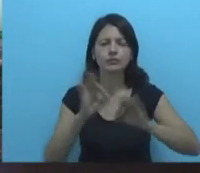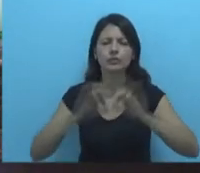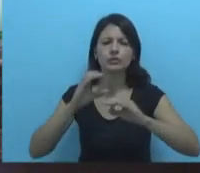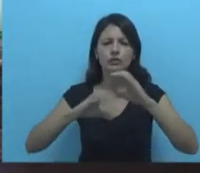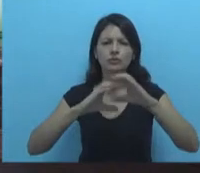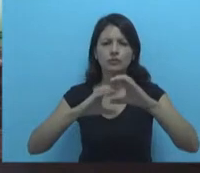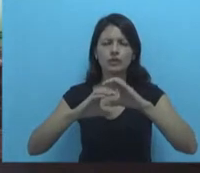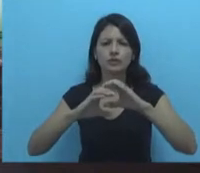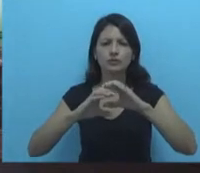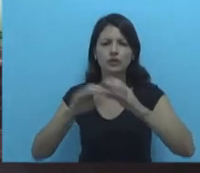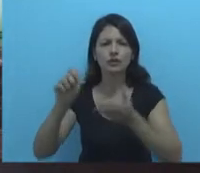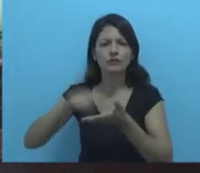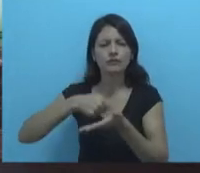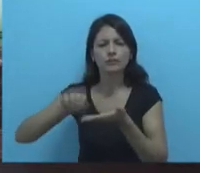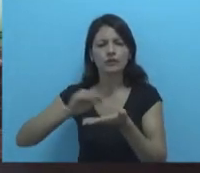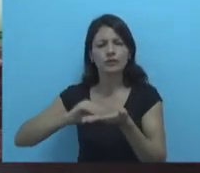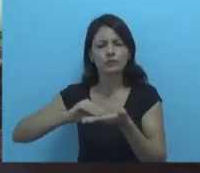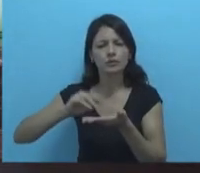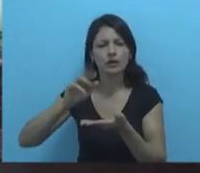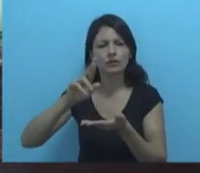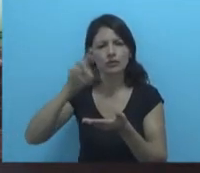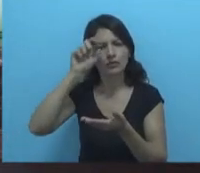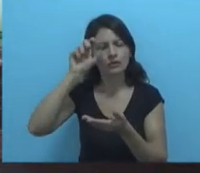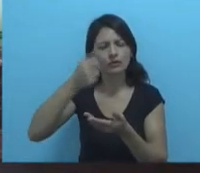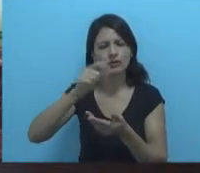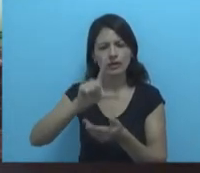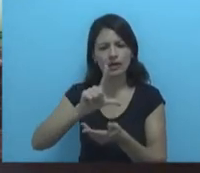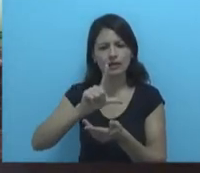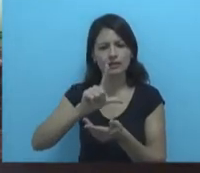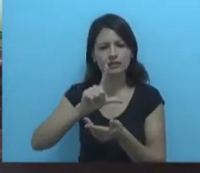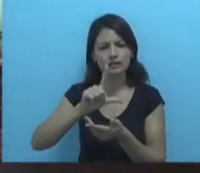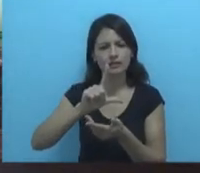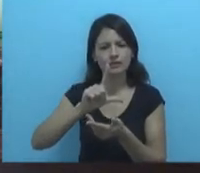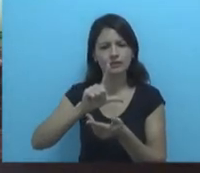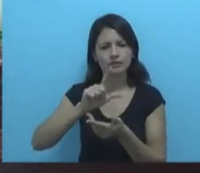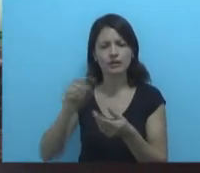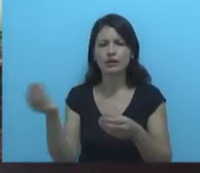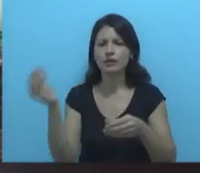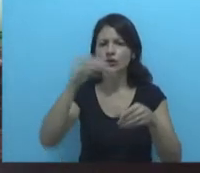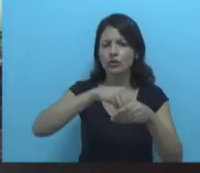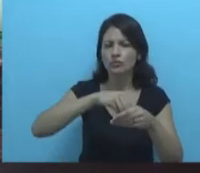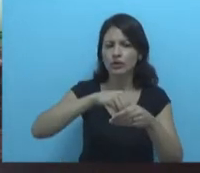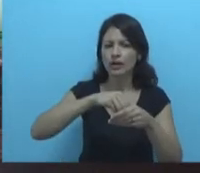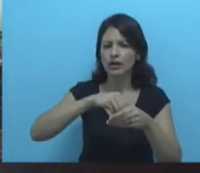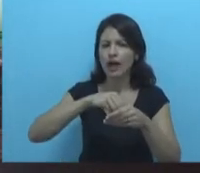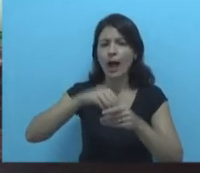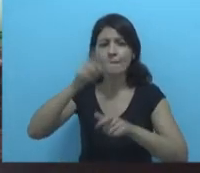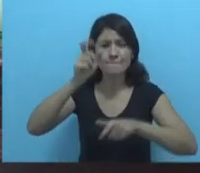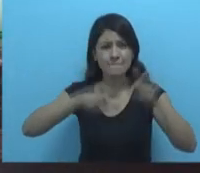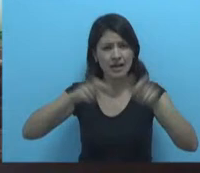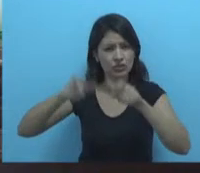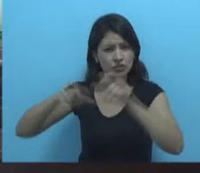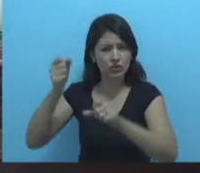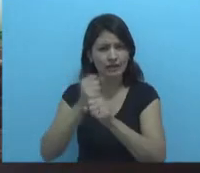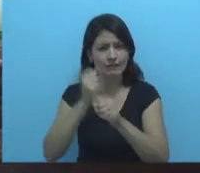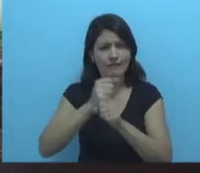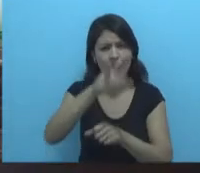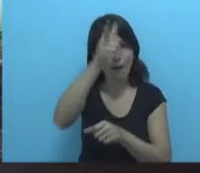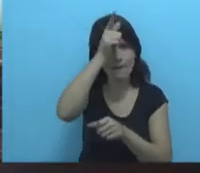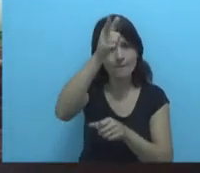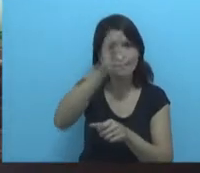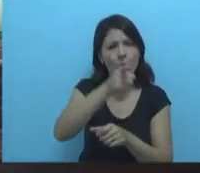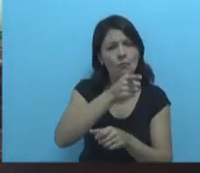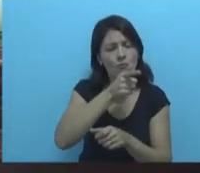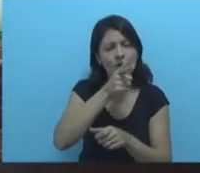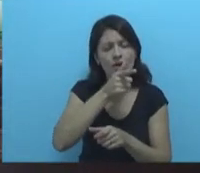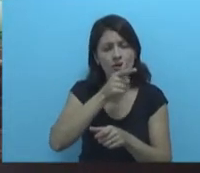42.933 del diputado Real, por el cual se solicita disponga incorporar al personal del Cuerpo de Bomberos Voluntarios de las asociaciones de